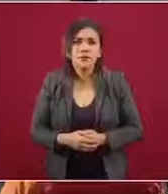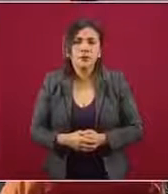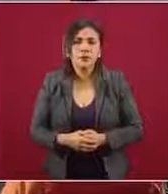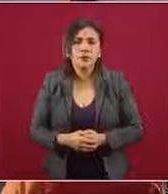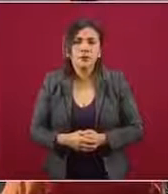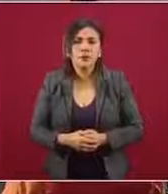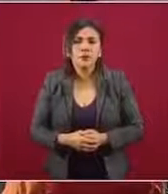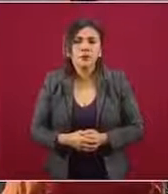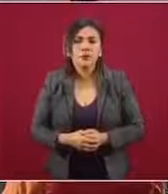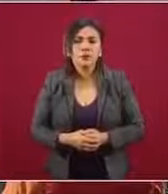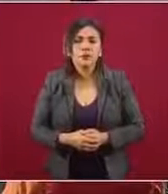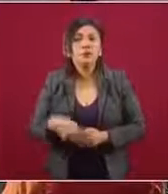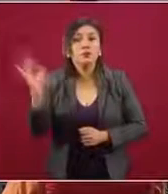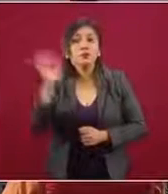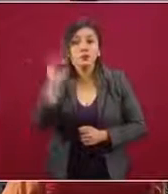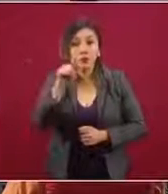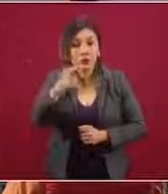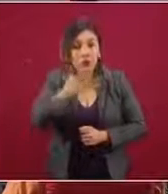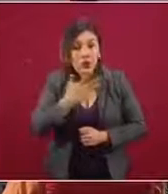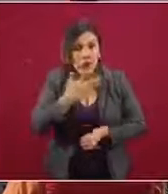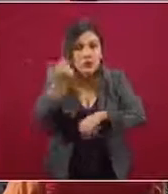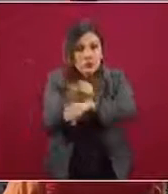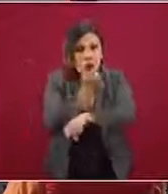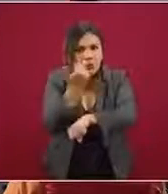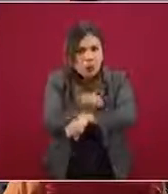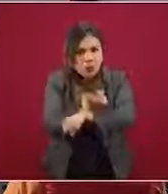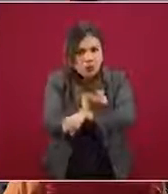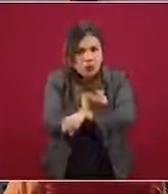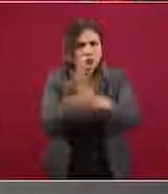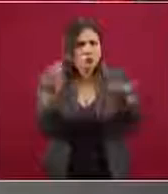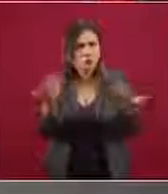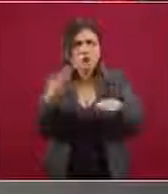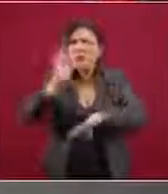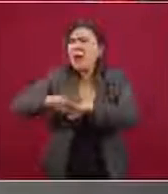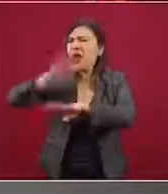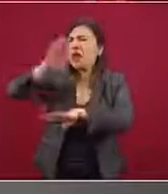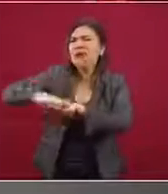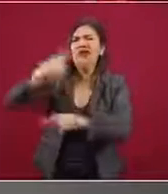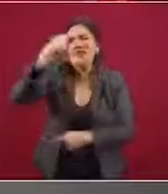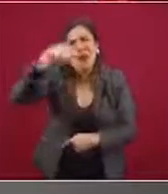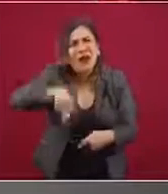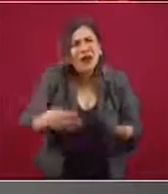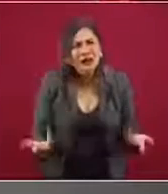ya tenemos zapatos, pues ¿para qué más?